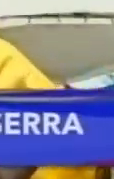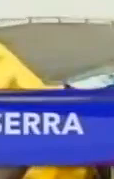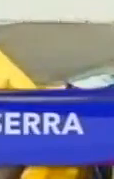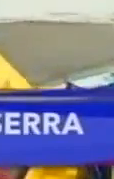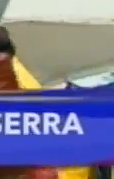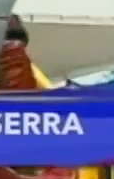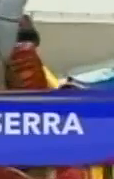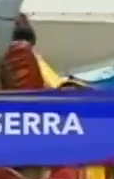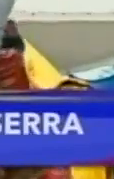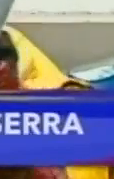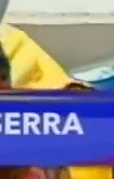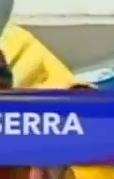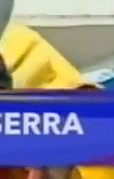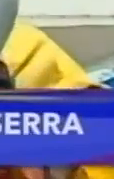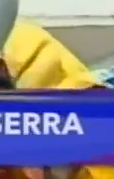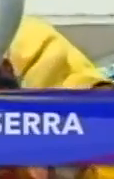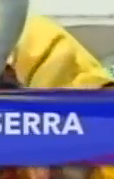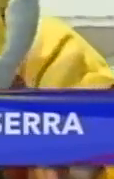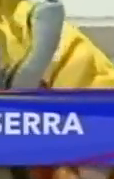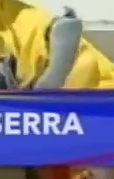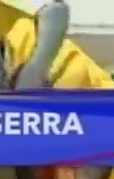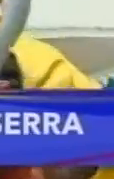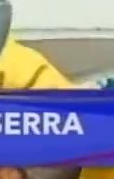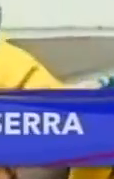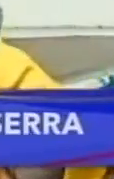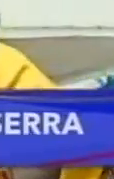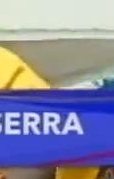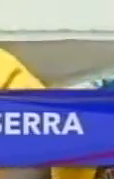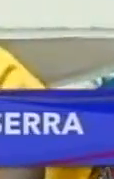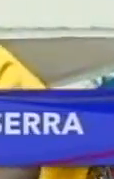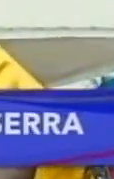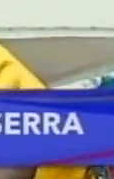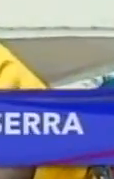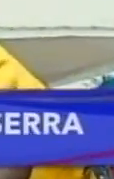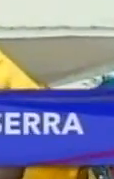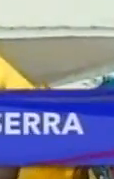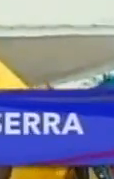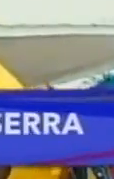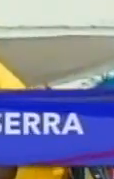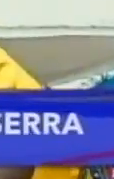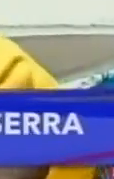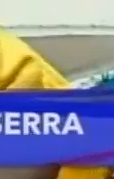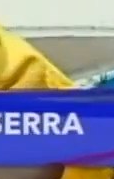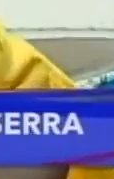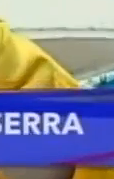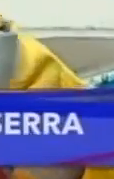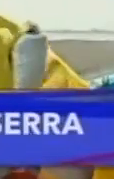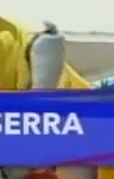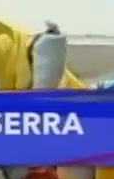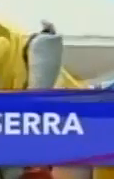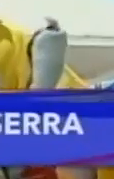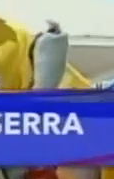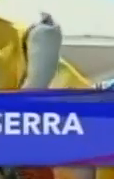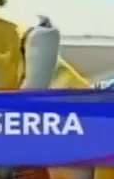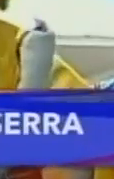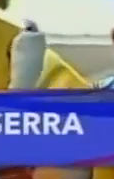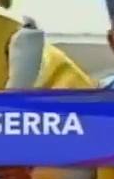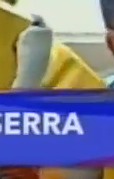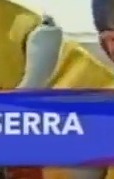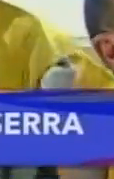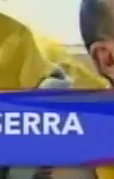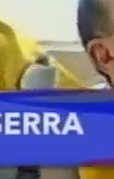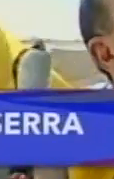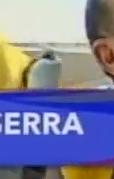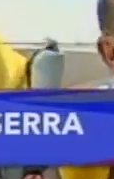te veo. ¿Cómo no te pueden ver? Mi comandante me escucha. Mi comandante me